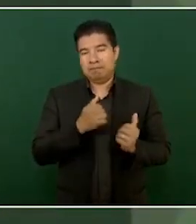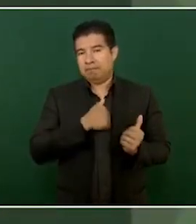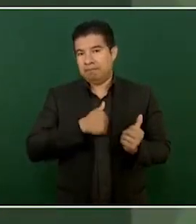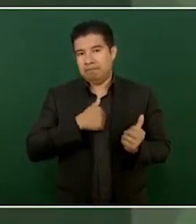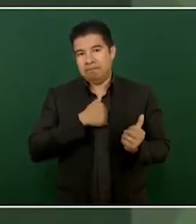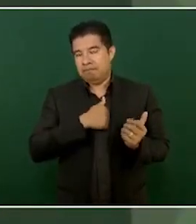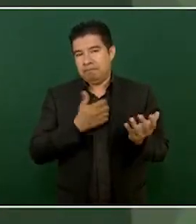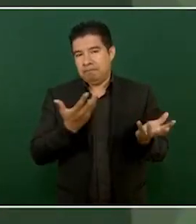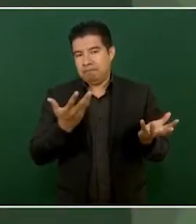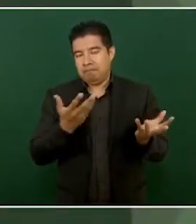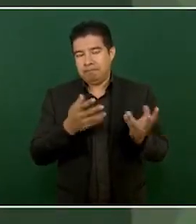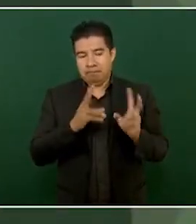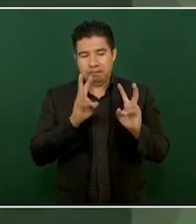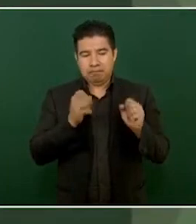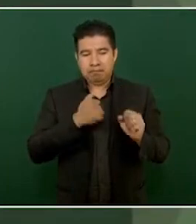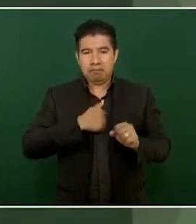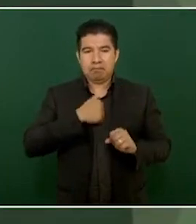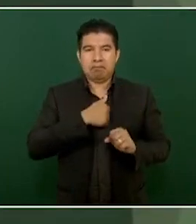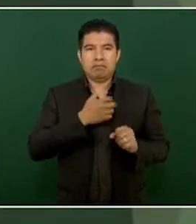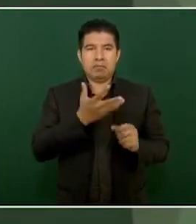además de estas muertes